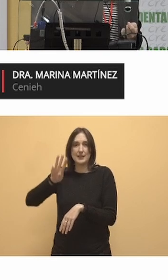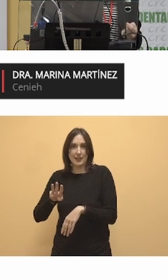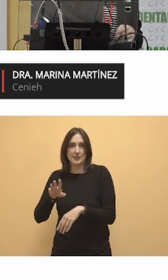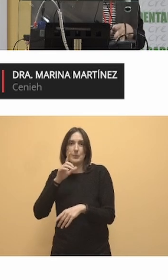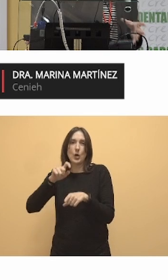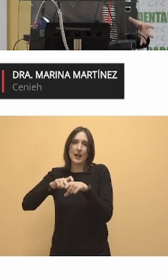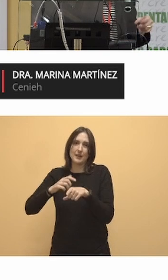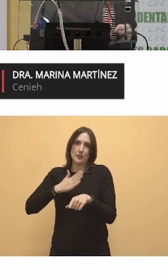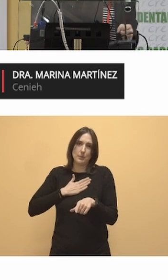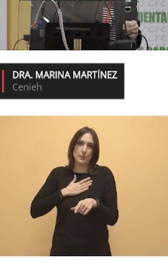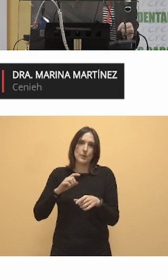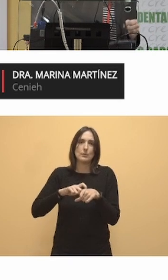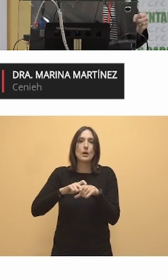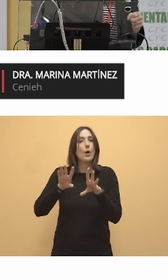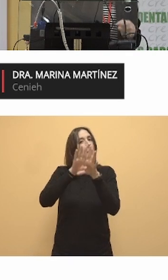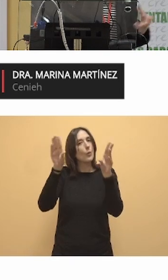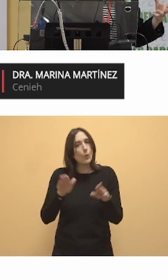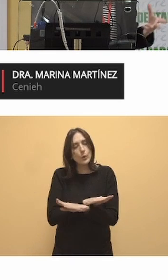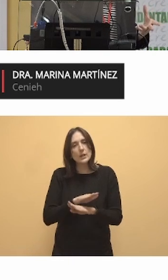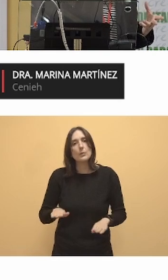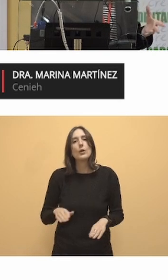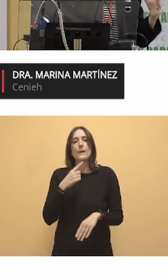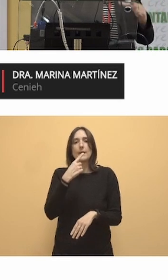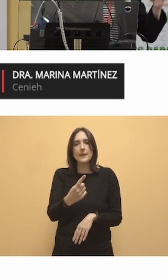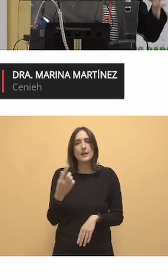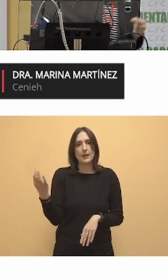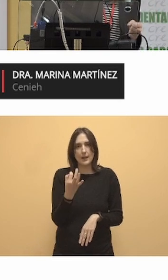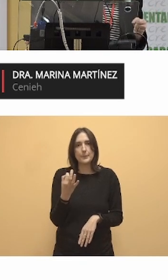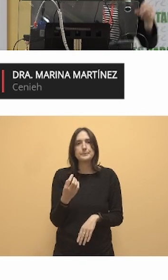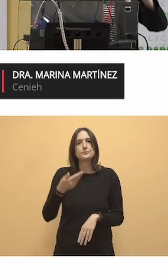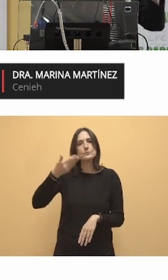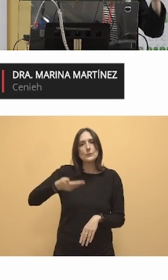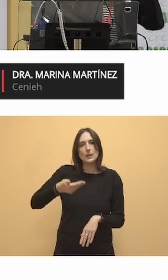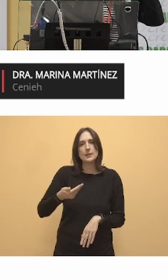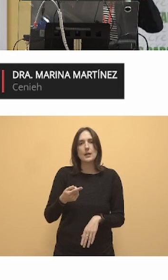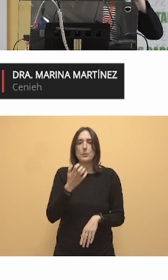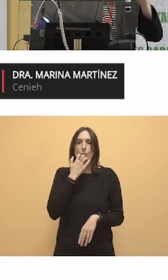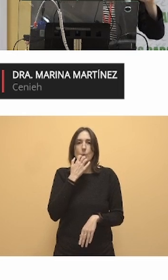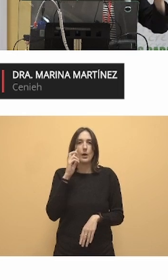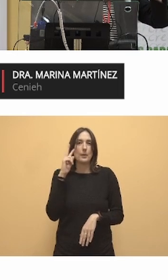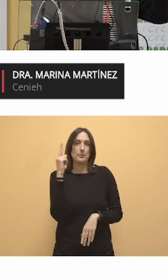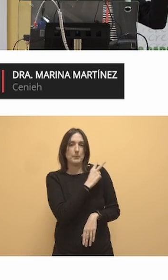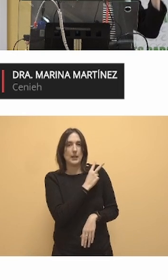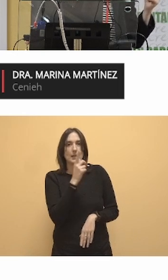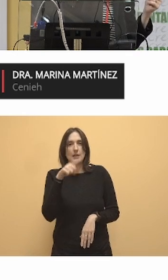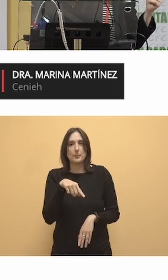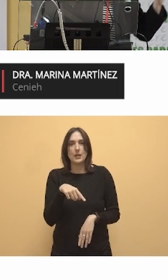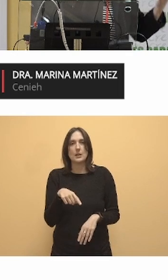especie. Y para finalizar, también importante, bueno, aquí os voy a enseñar un poco